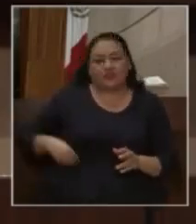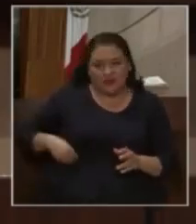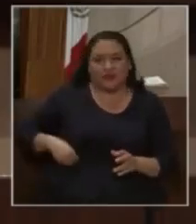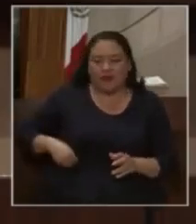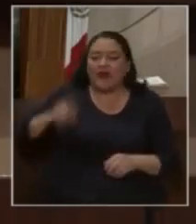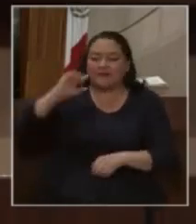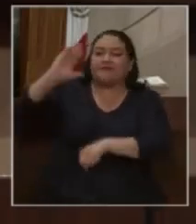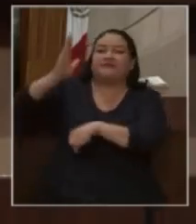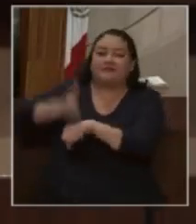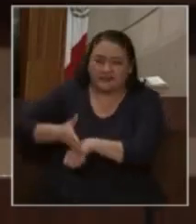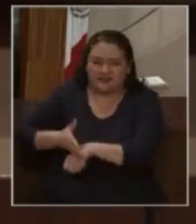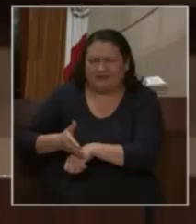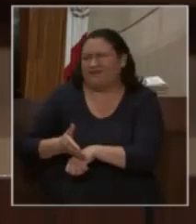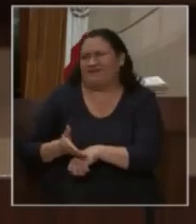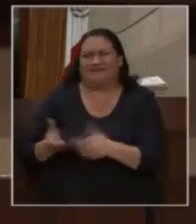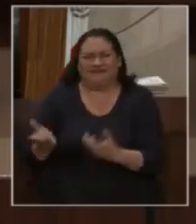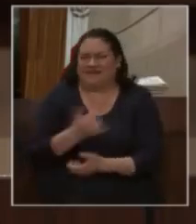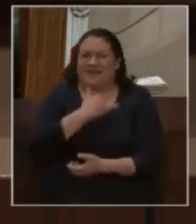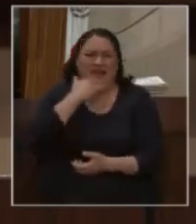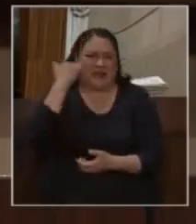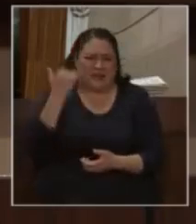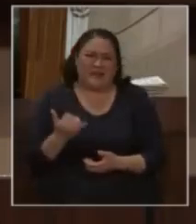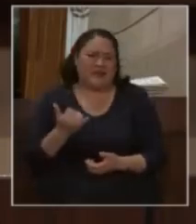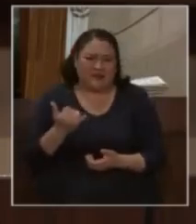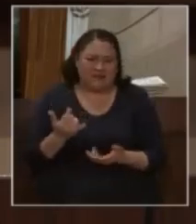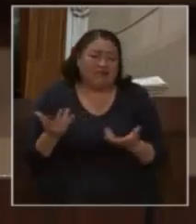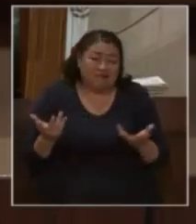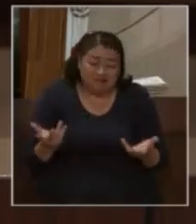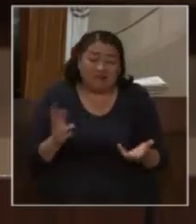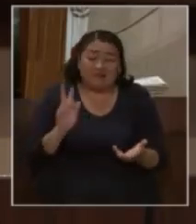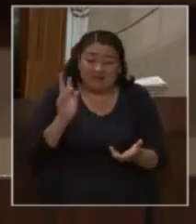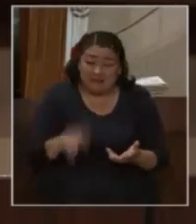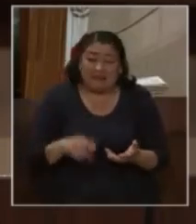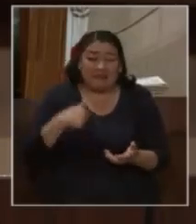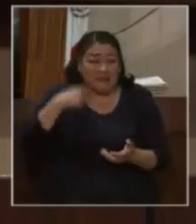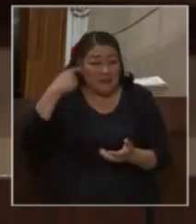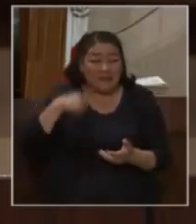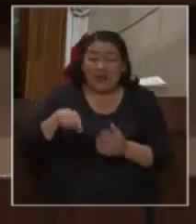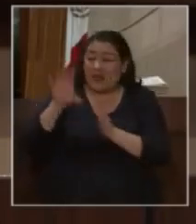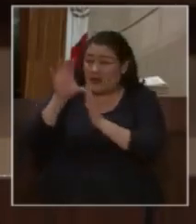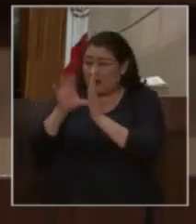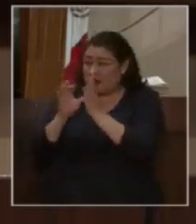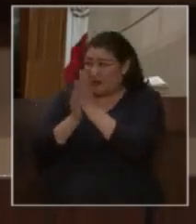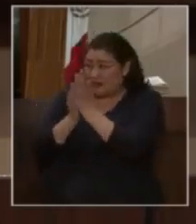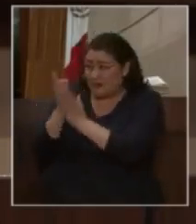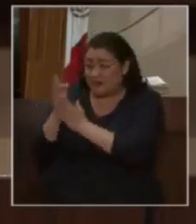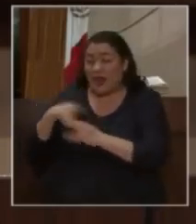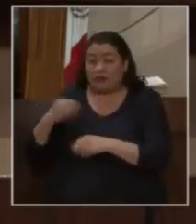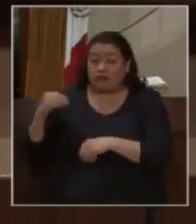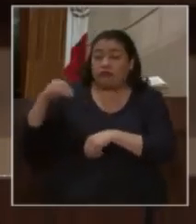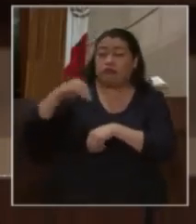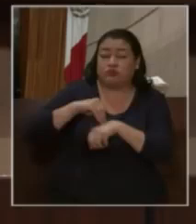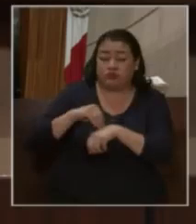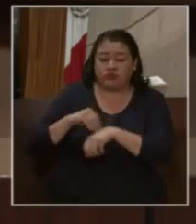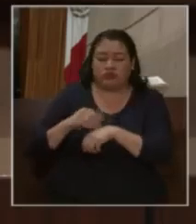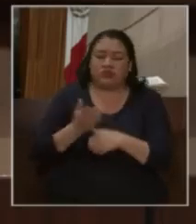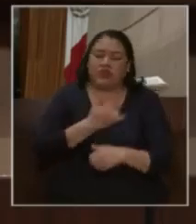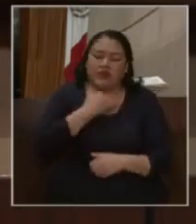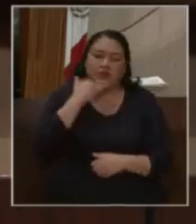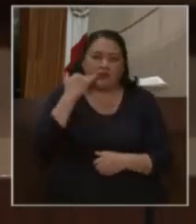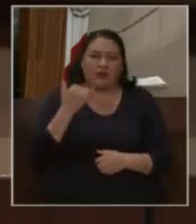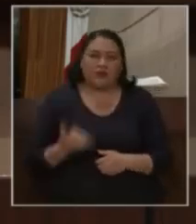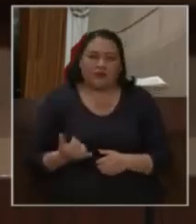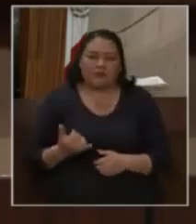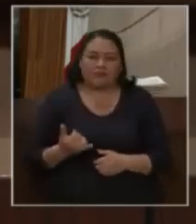resolución sancionatoria que observe las normas y principios constitucionales y legales en su caso,